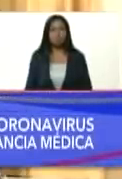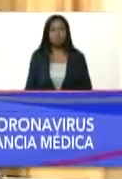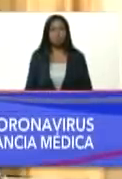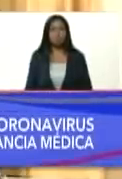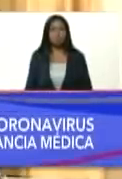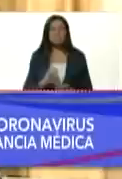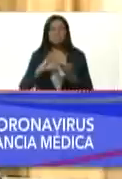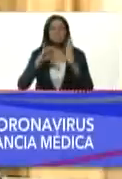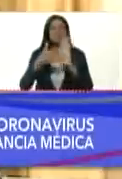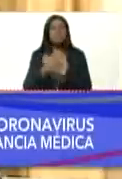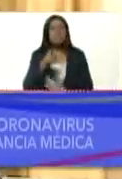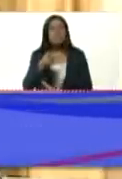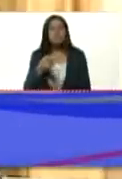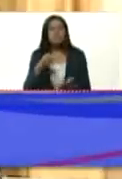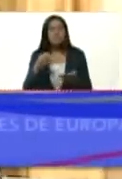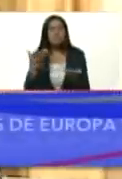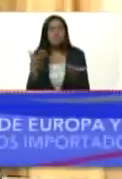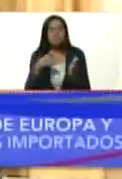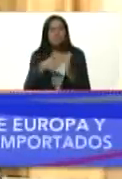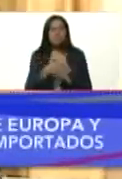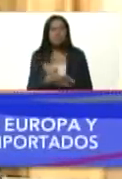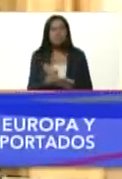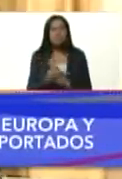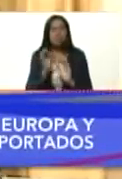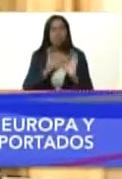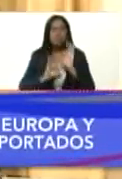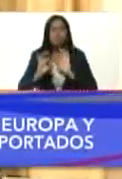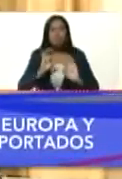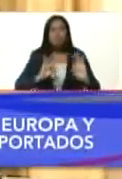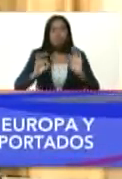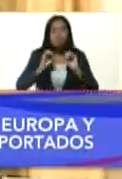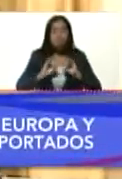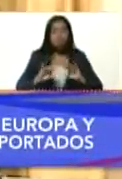Quiere decir que el virus importado